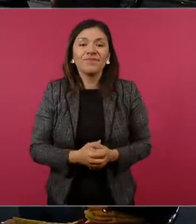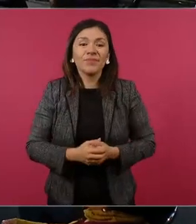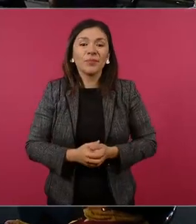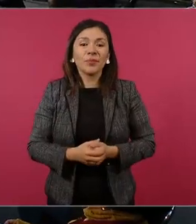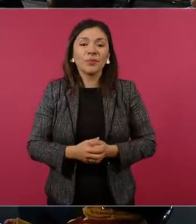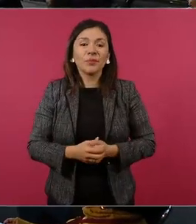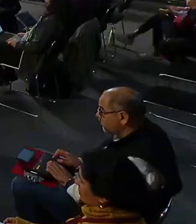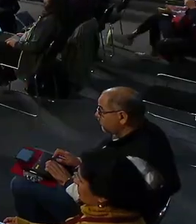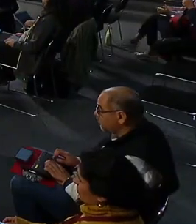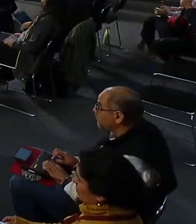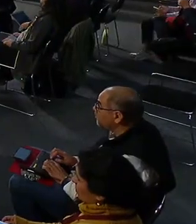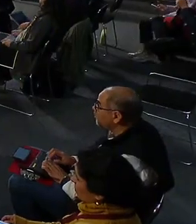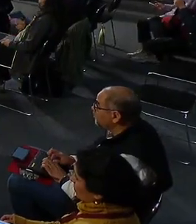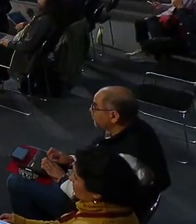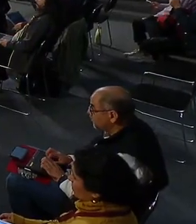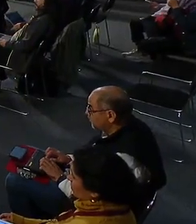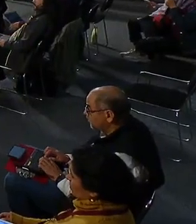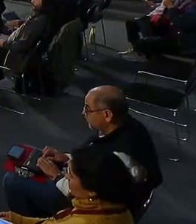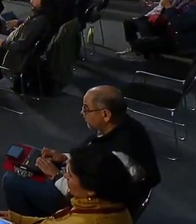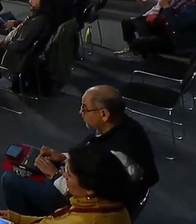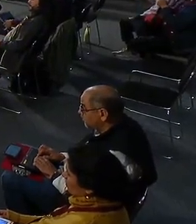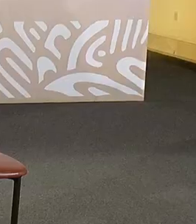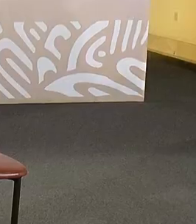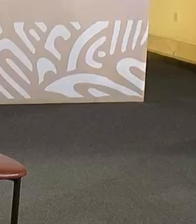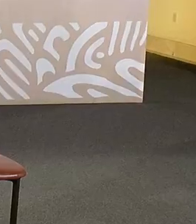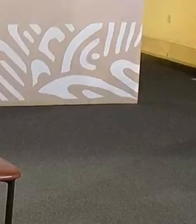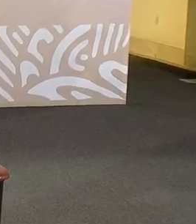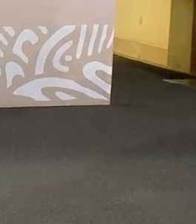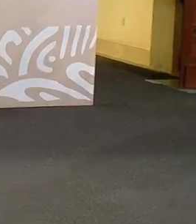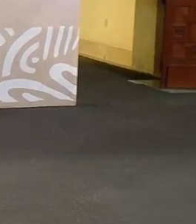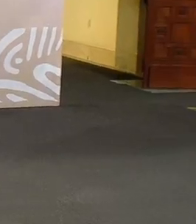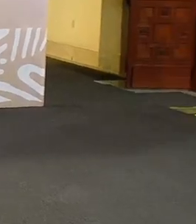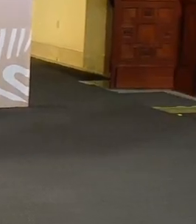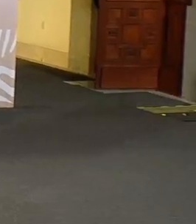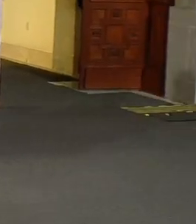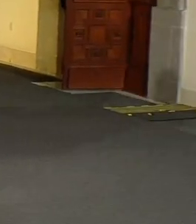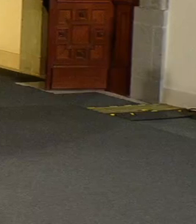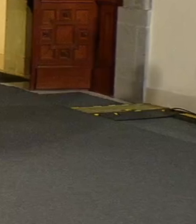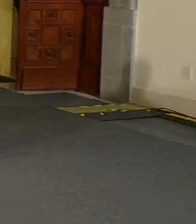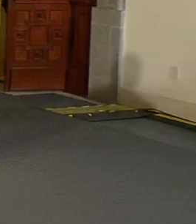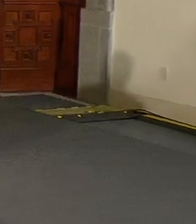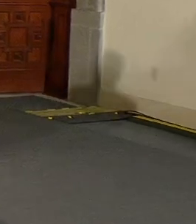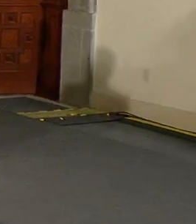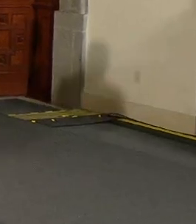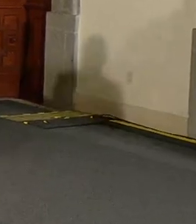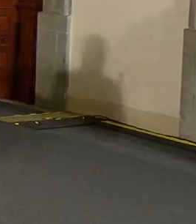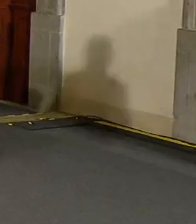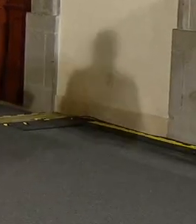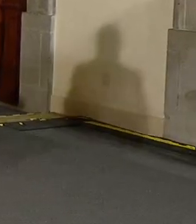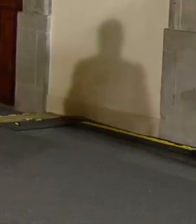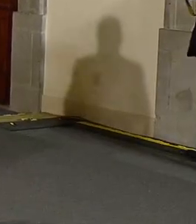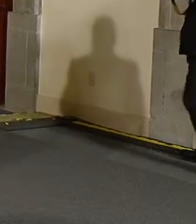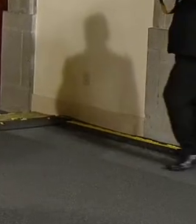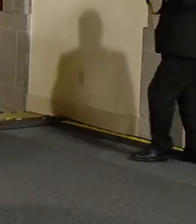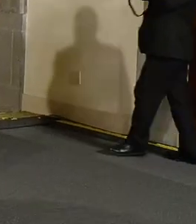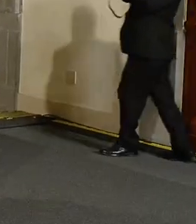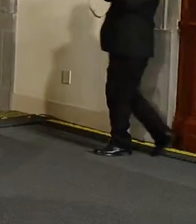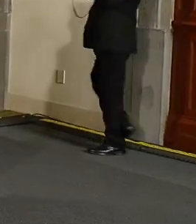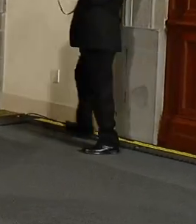la próxima semana es muy probable muy probable graci